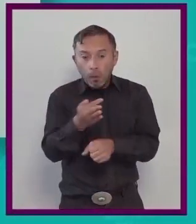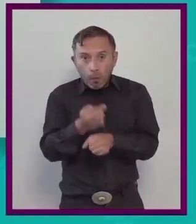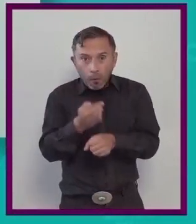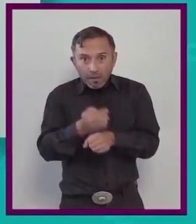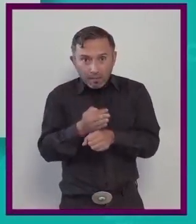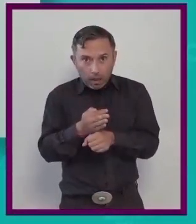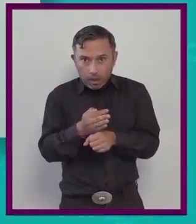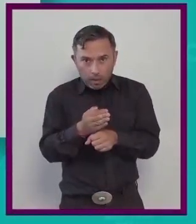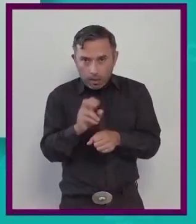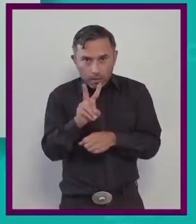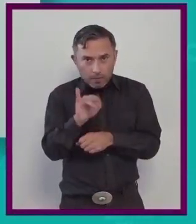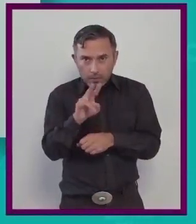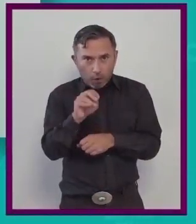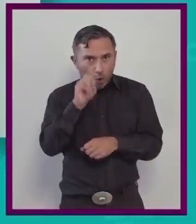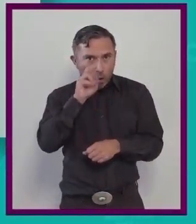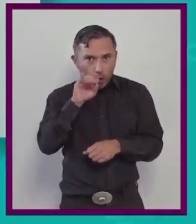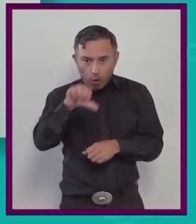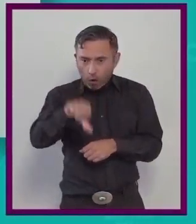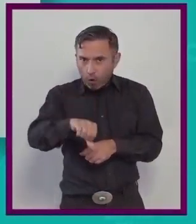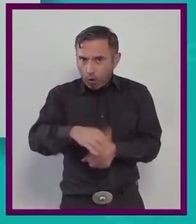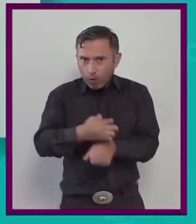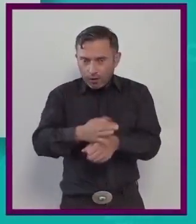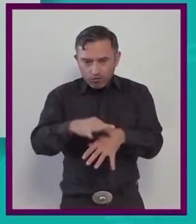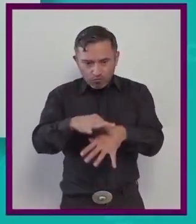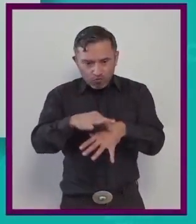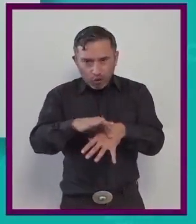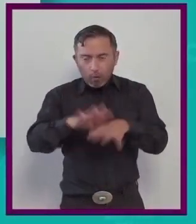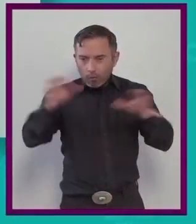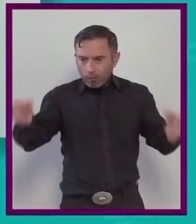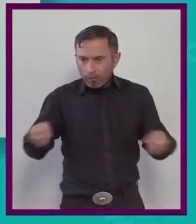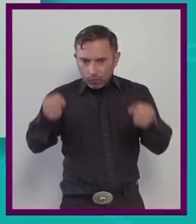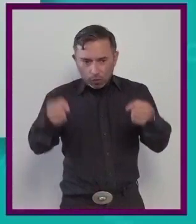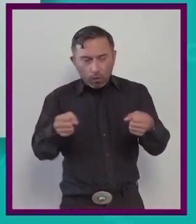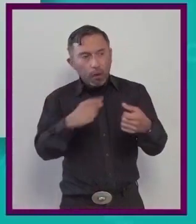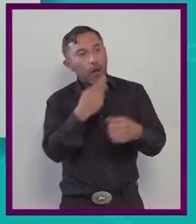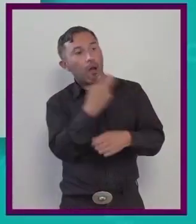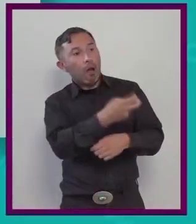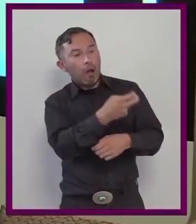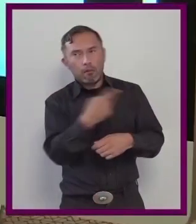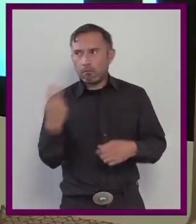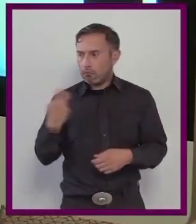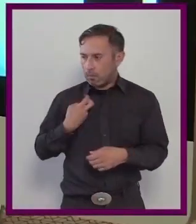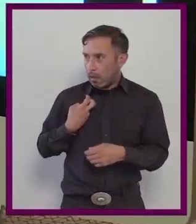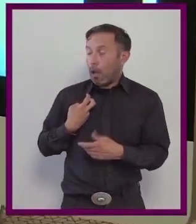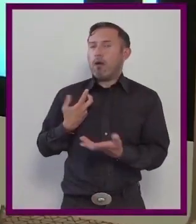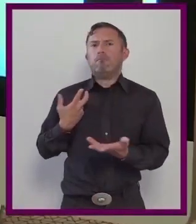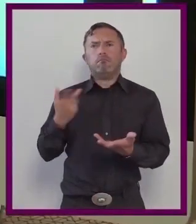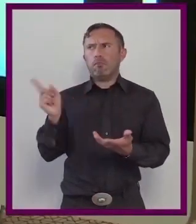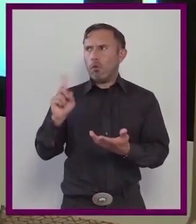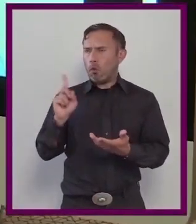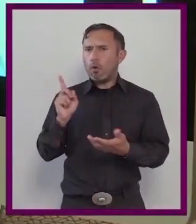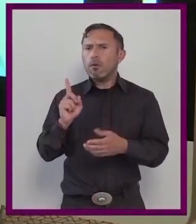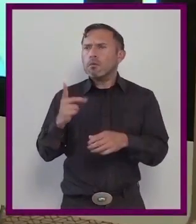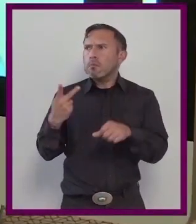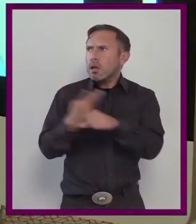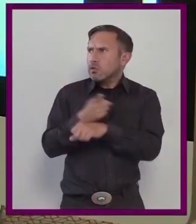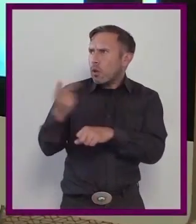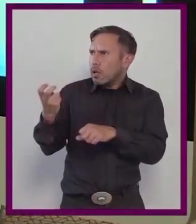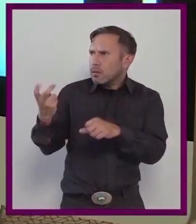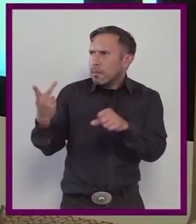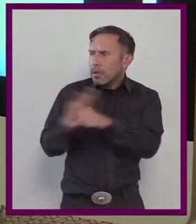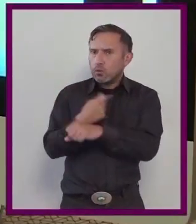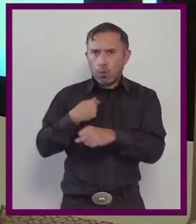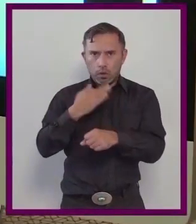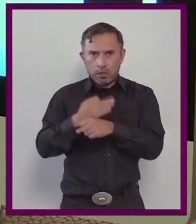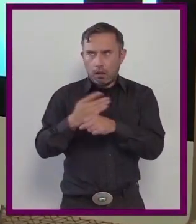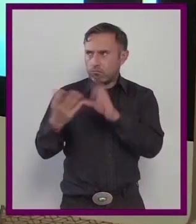ese momento, en tiempo real, la acusación se escucha en un solo momento, para que en ese momento él diga su versión de